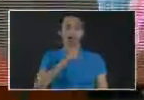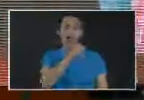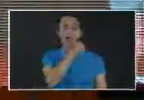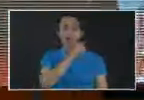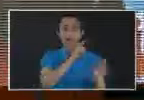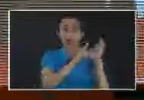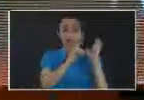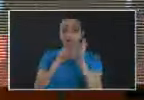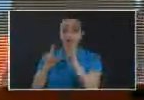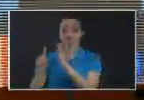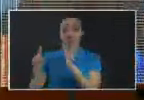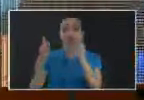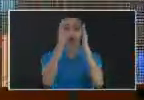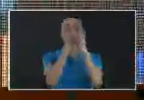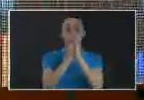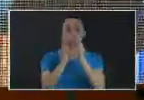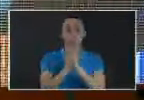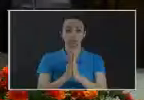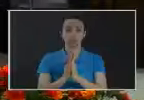los domingos escatológicos,